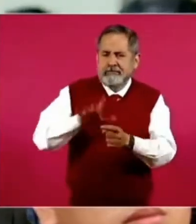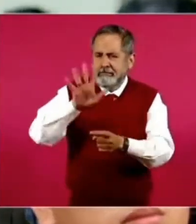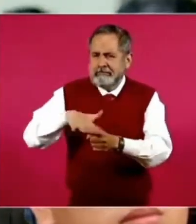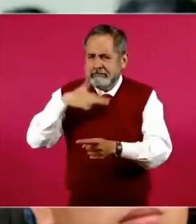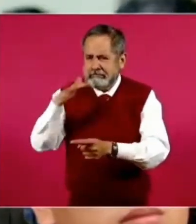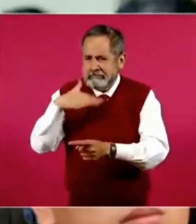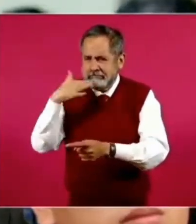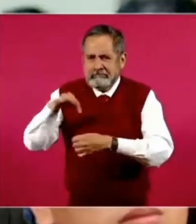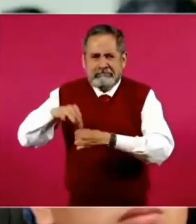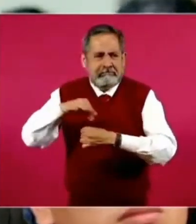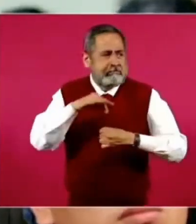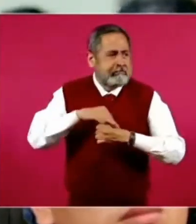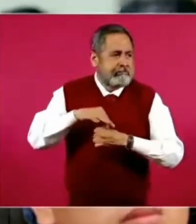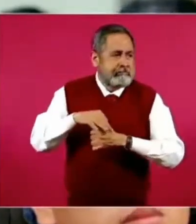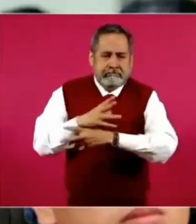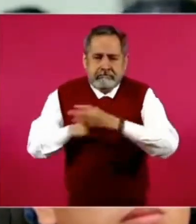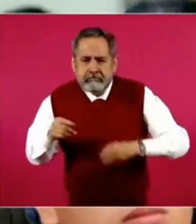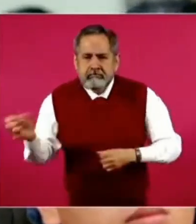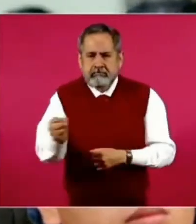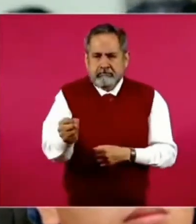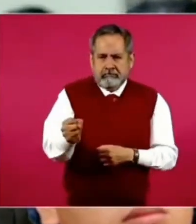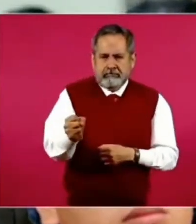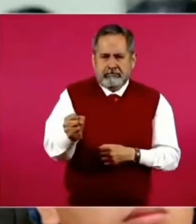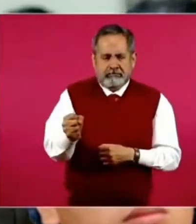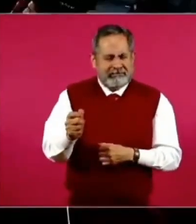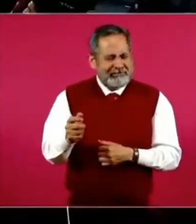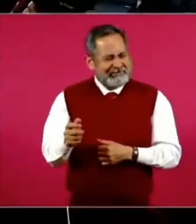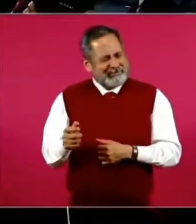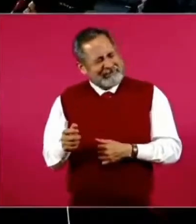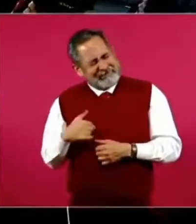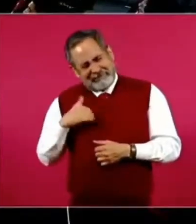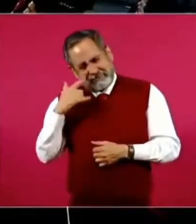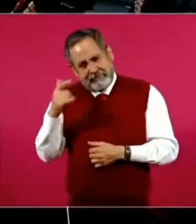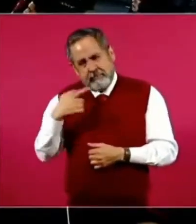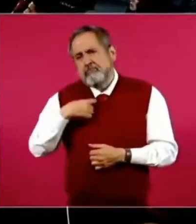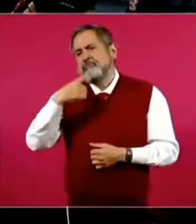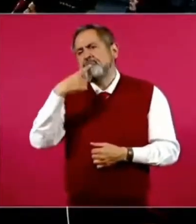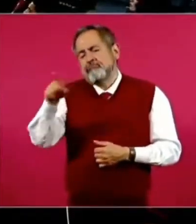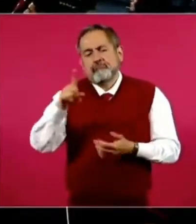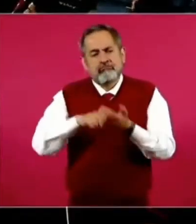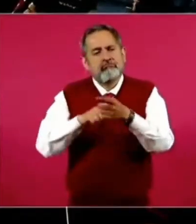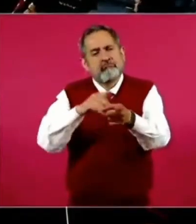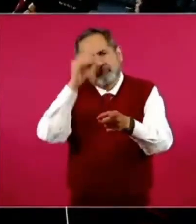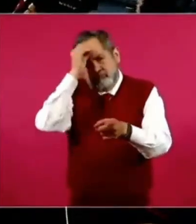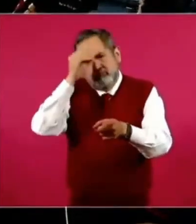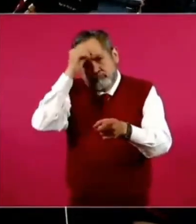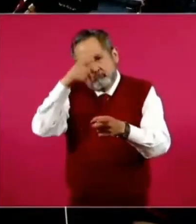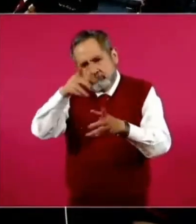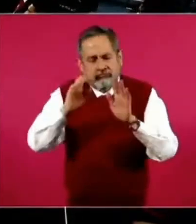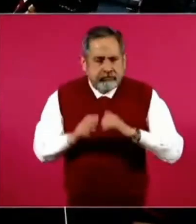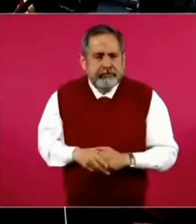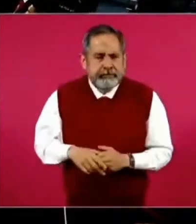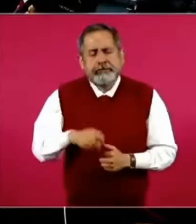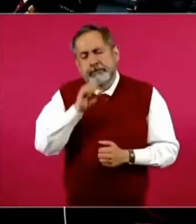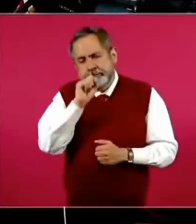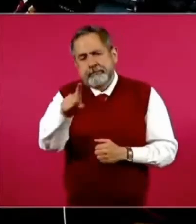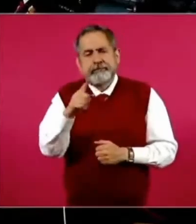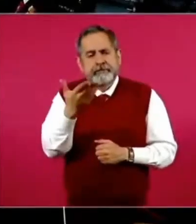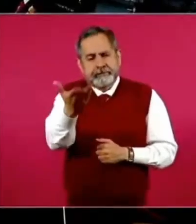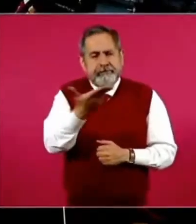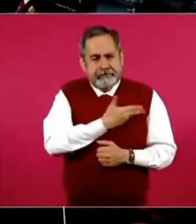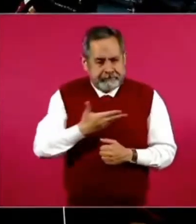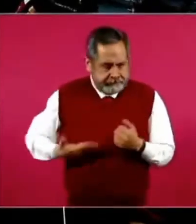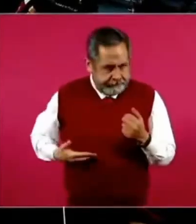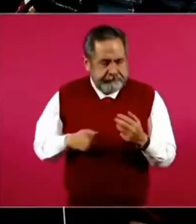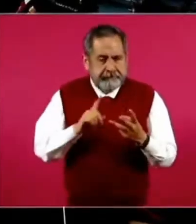fraude en esta elección, ya se está impugnando, pero sí quisiera saber sus comentarios. También, presidente, a